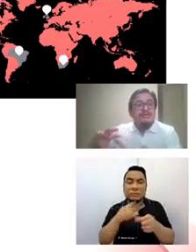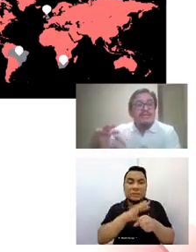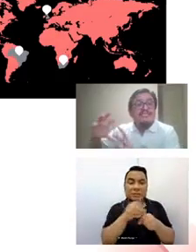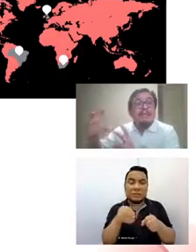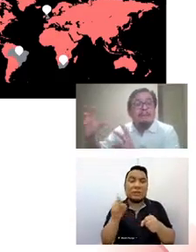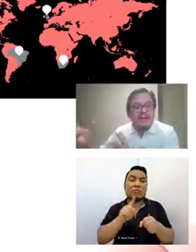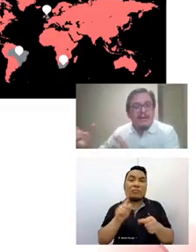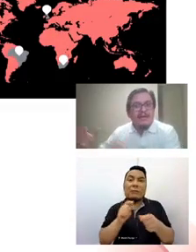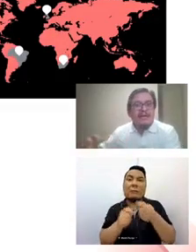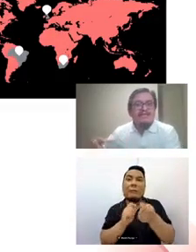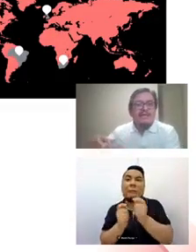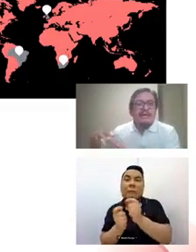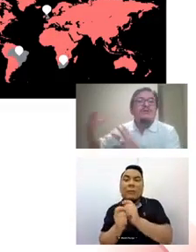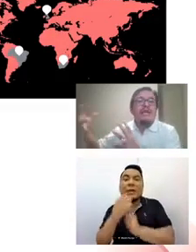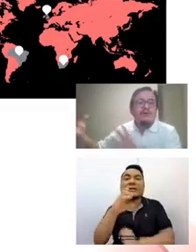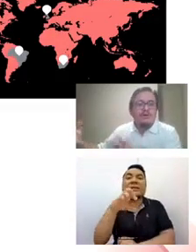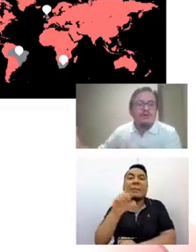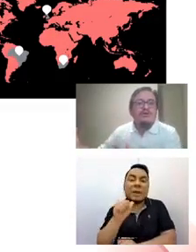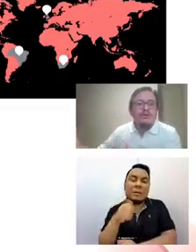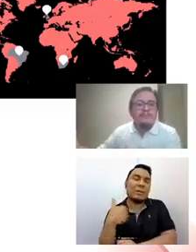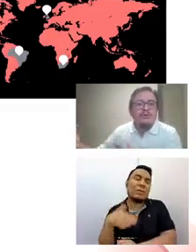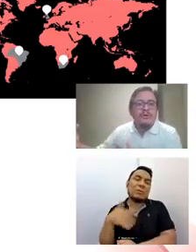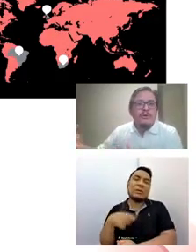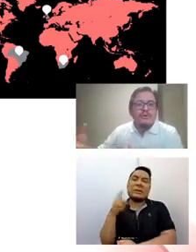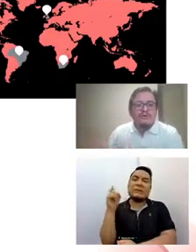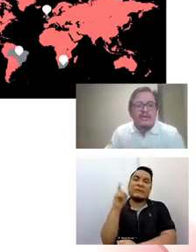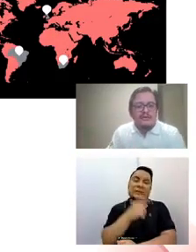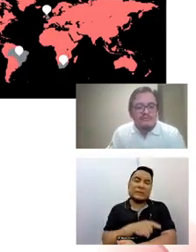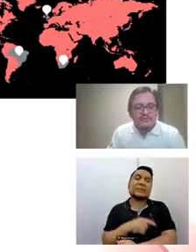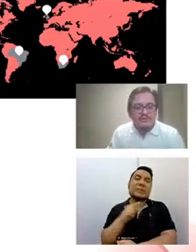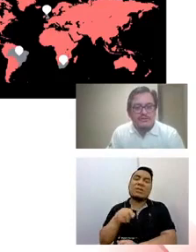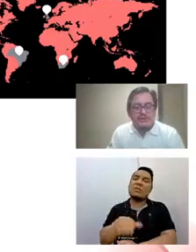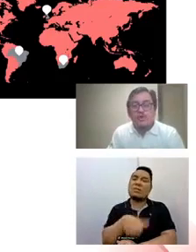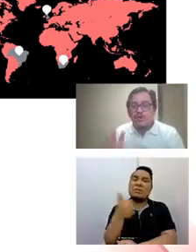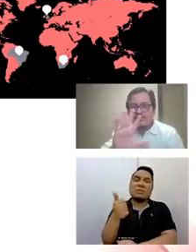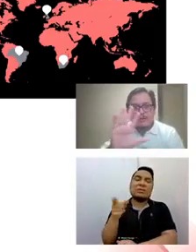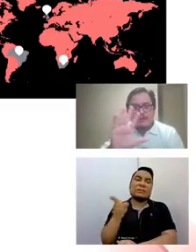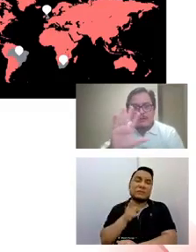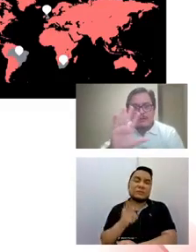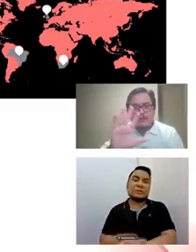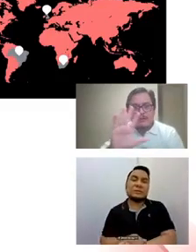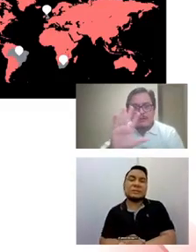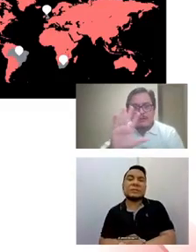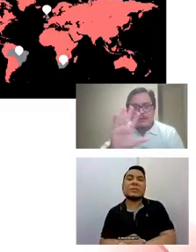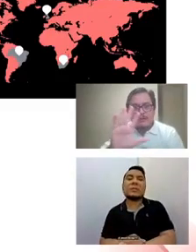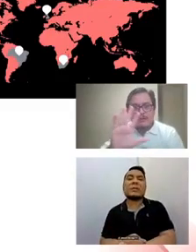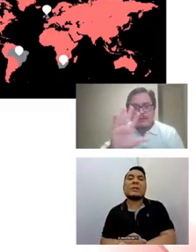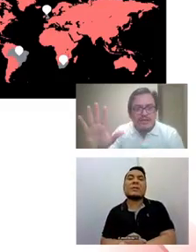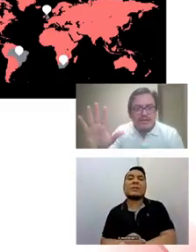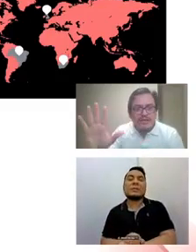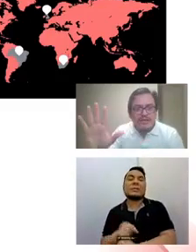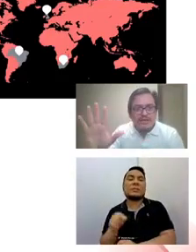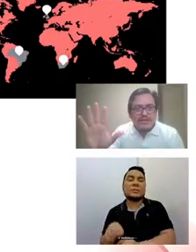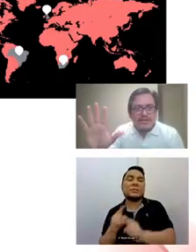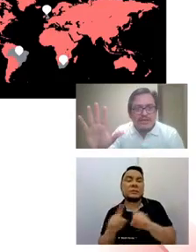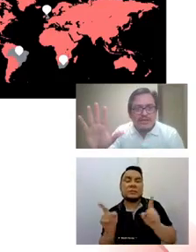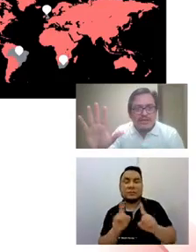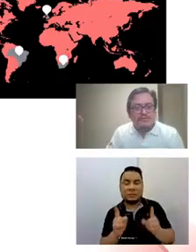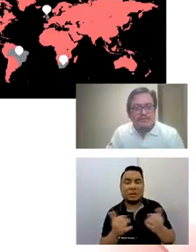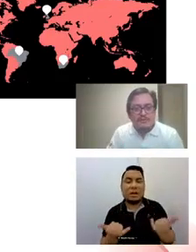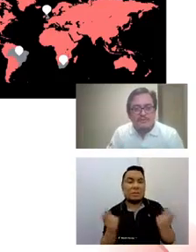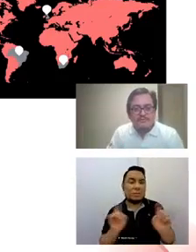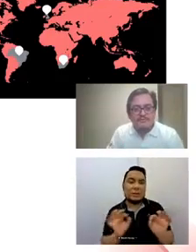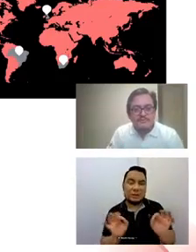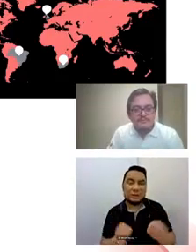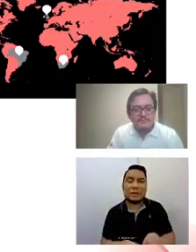no migren a otra cepa, que ya estaríamos hablando de otro tipo de infección. No estamos en ese,